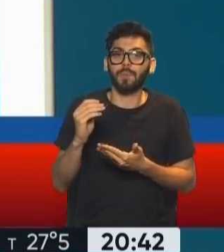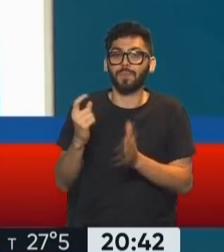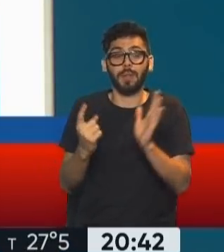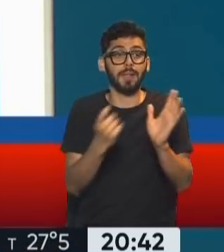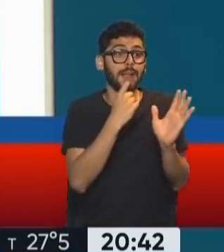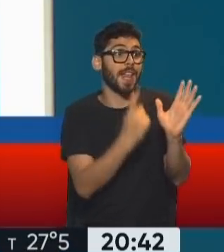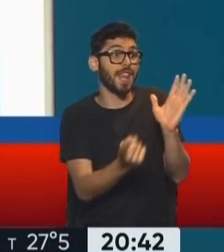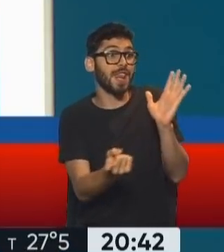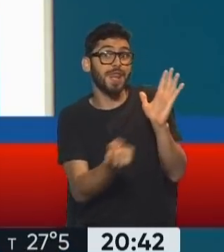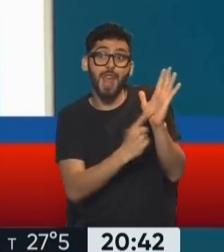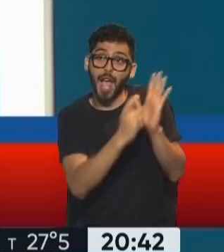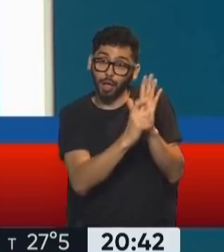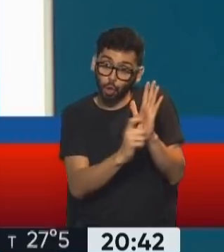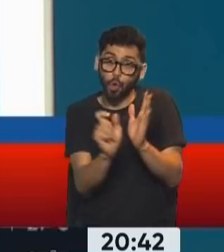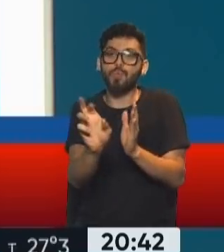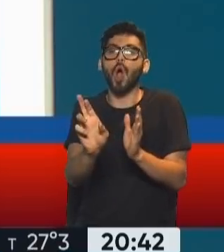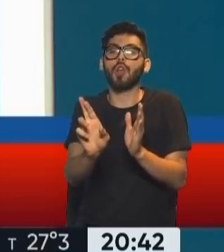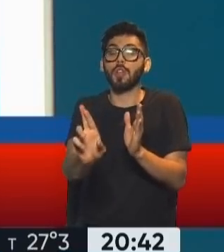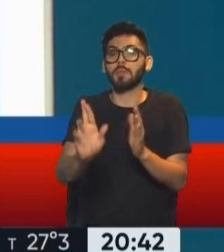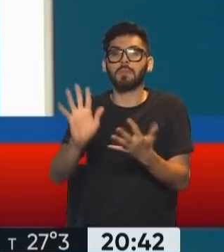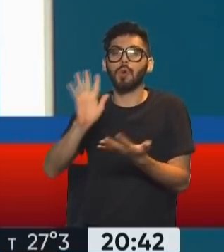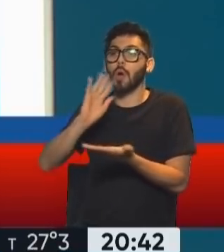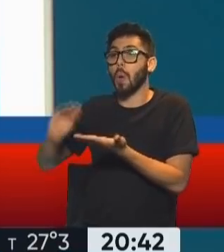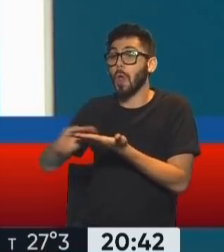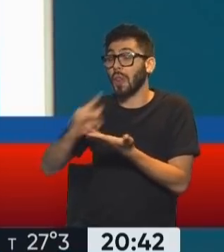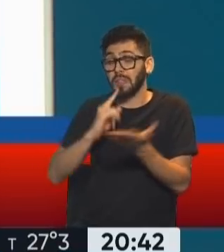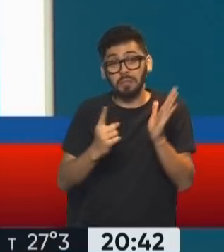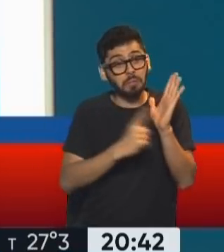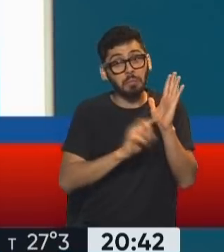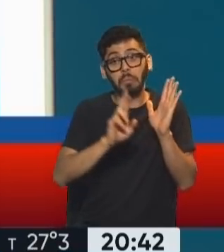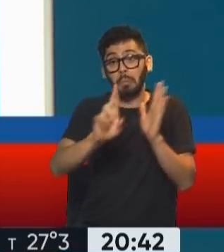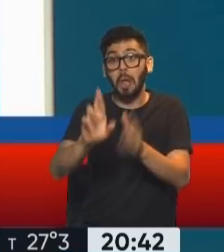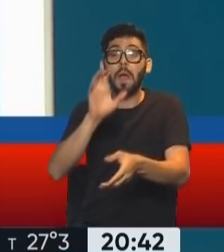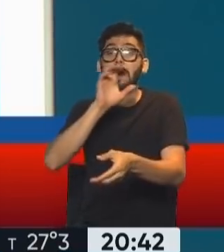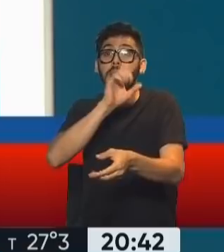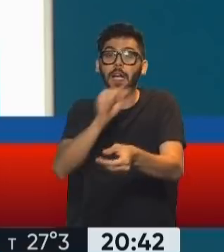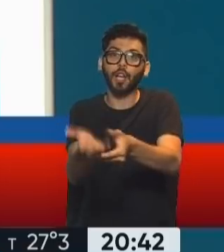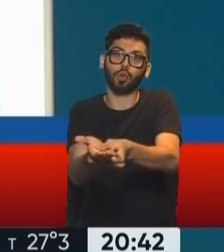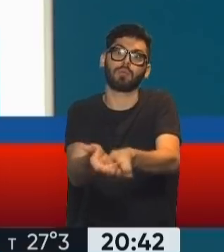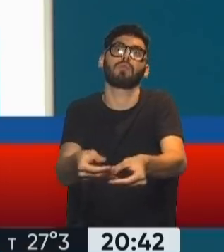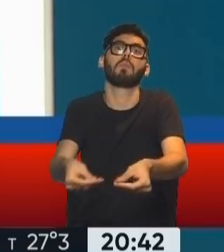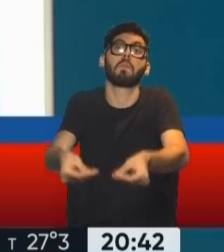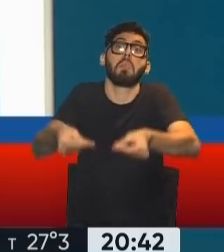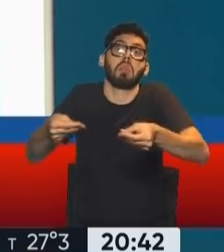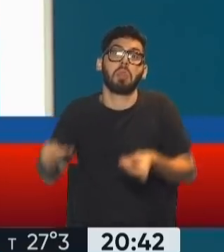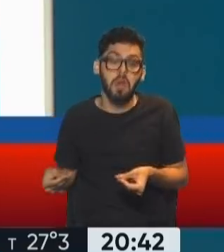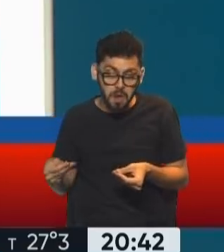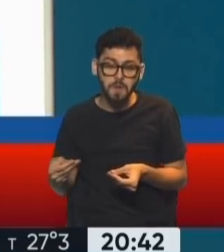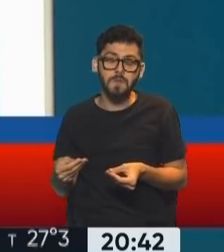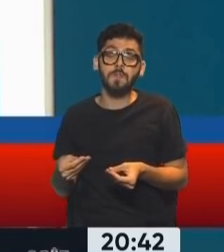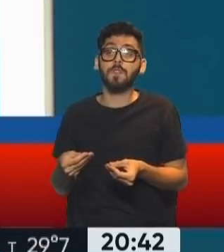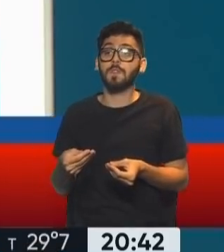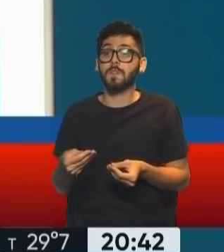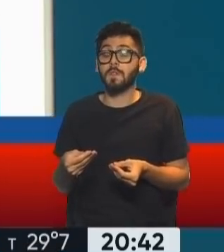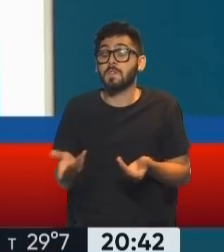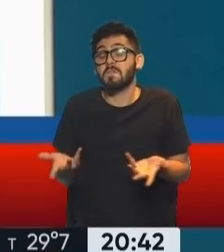decreto, según lo que entienden varios juristas, innecesario del levantamiento del secreto, pero bueno, es un acto que está. A